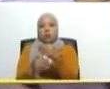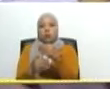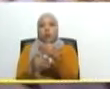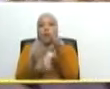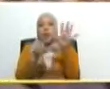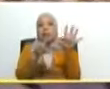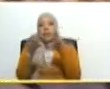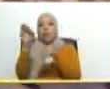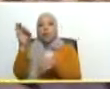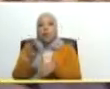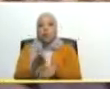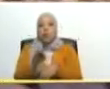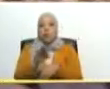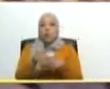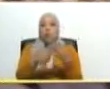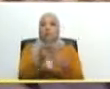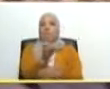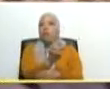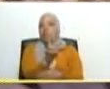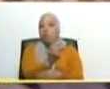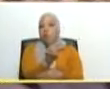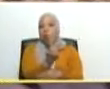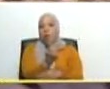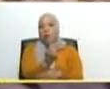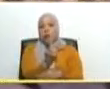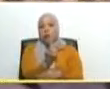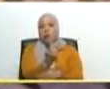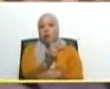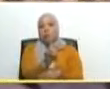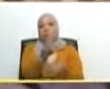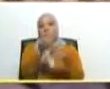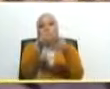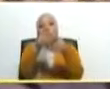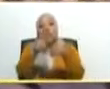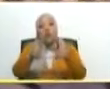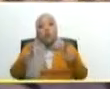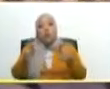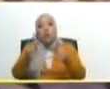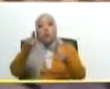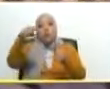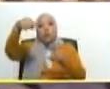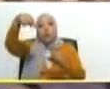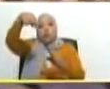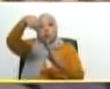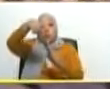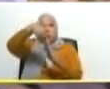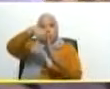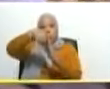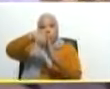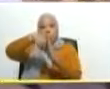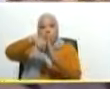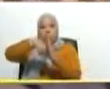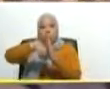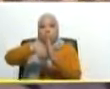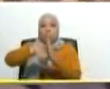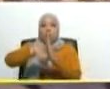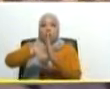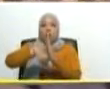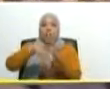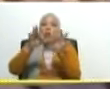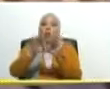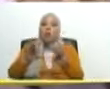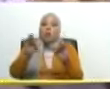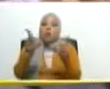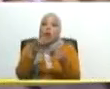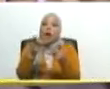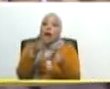un 60%, está del lado de Venezuela. Si usted mete un tubo de un lado o del otro, si lo metemos nosotros por aquí,